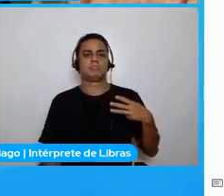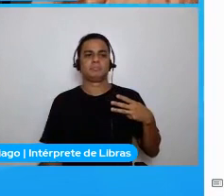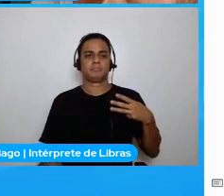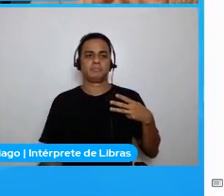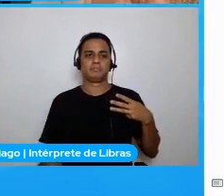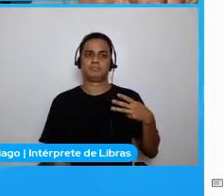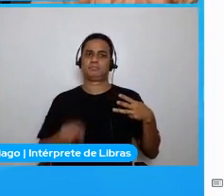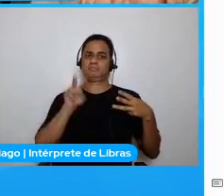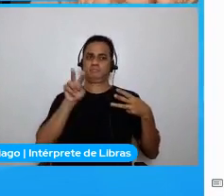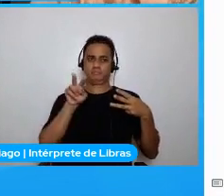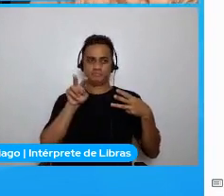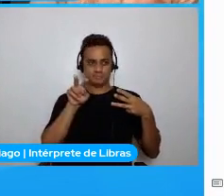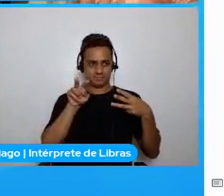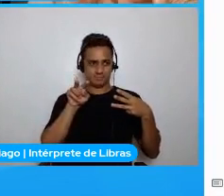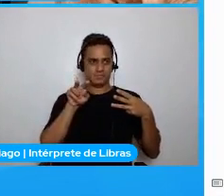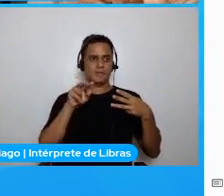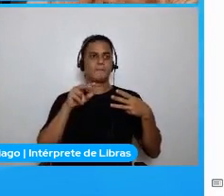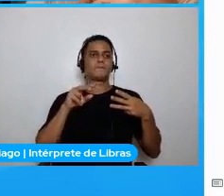les decía,